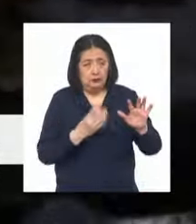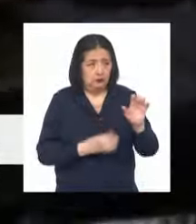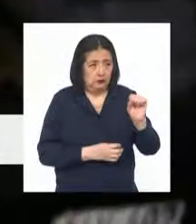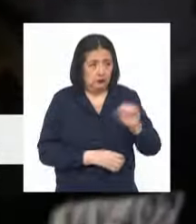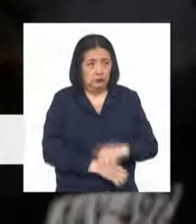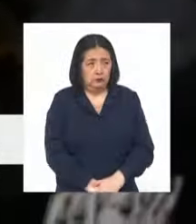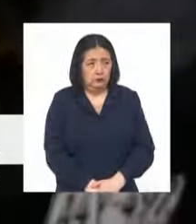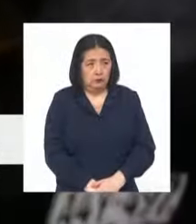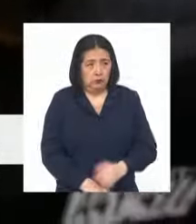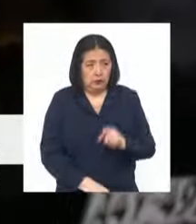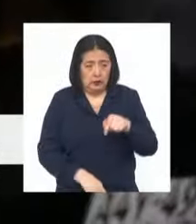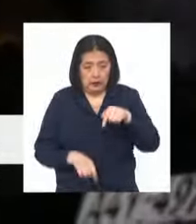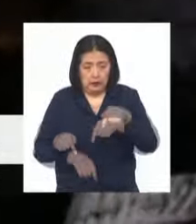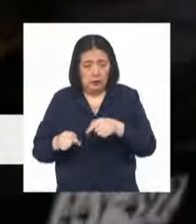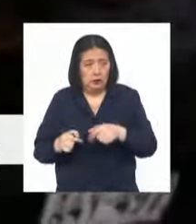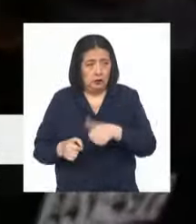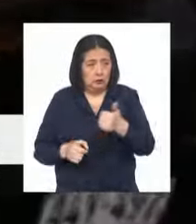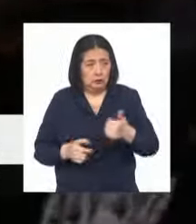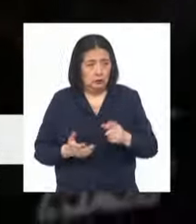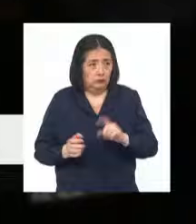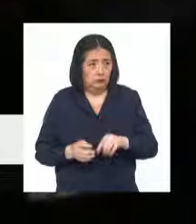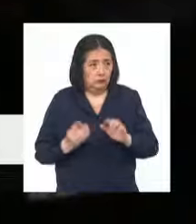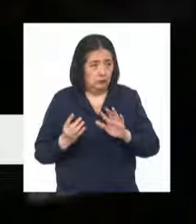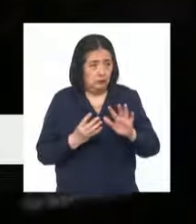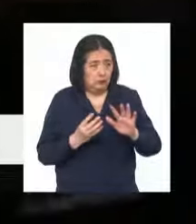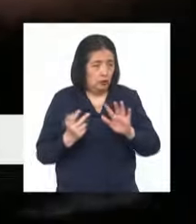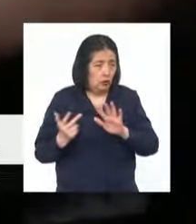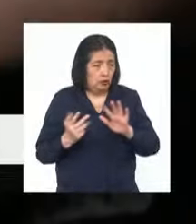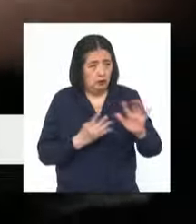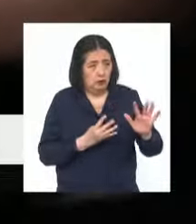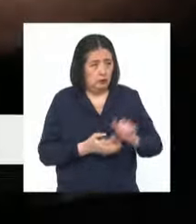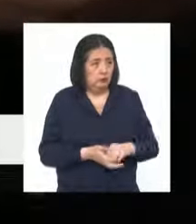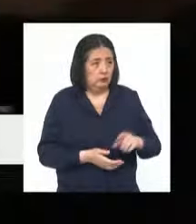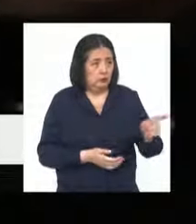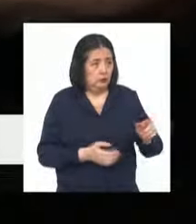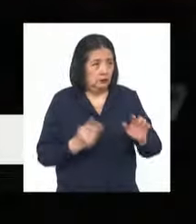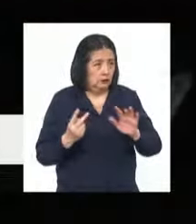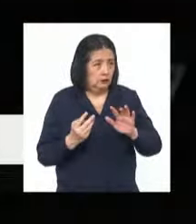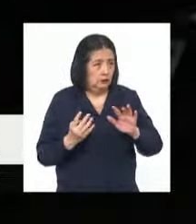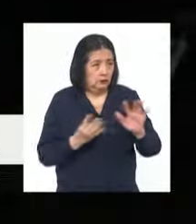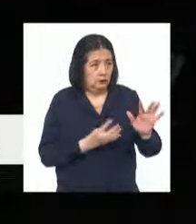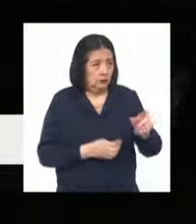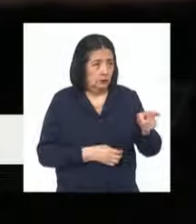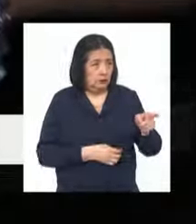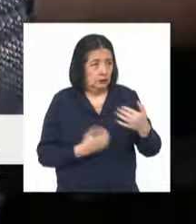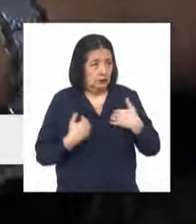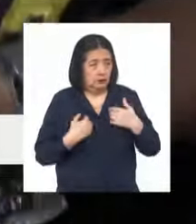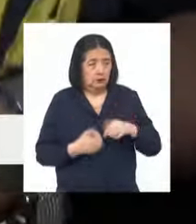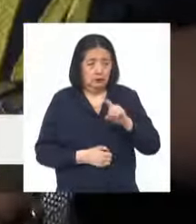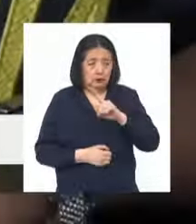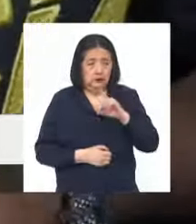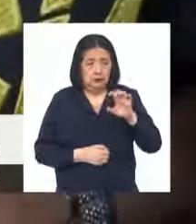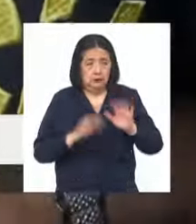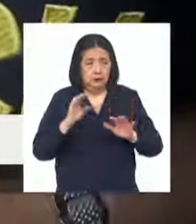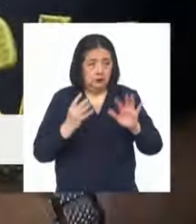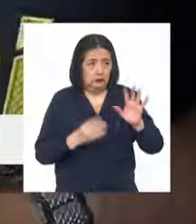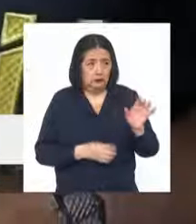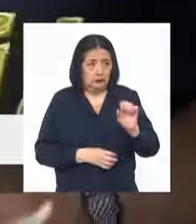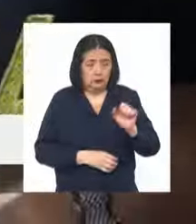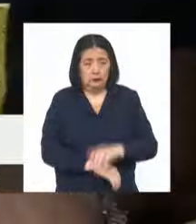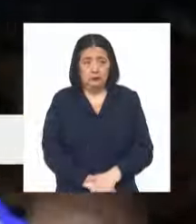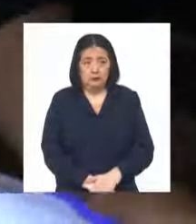soles. En este caso, igual, de 89, de 79, acá tenemos de 119